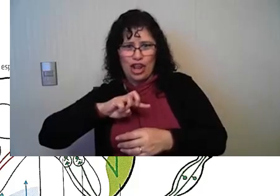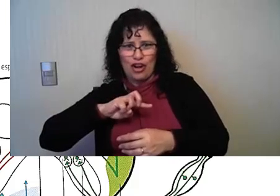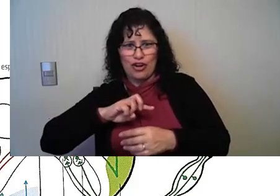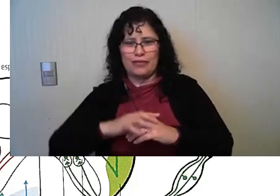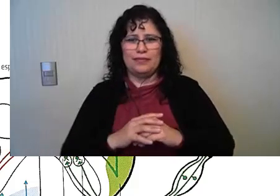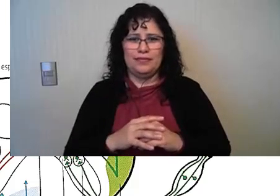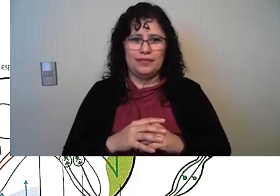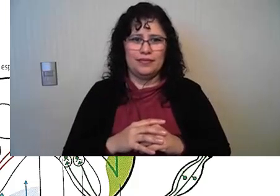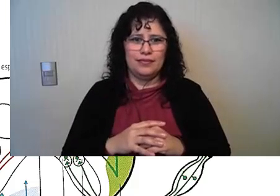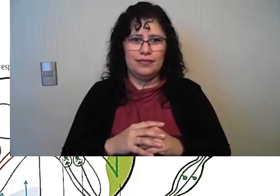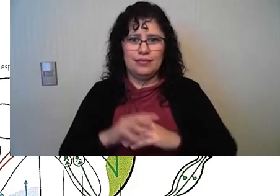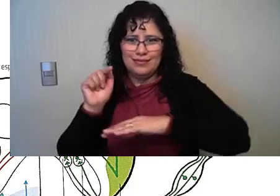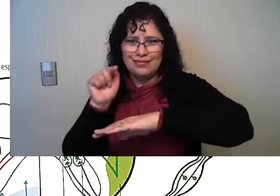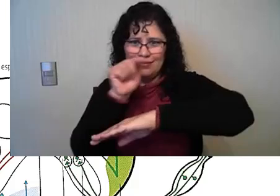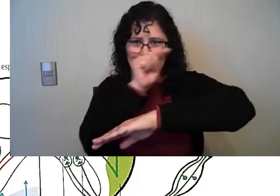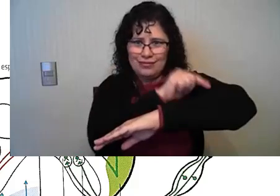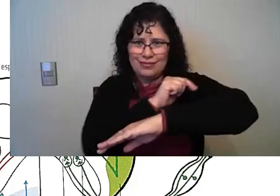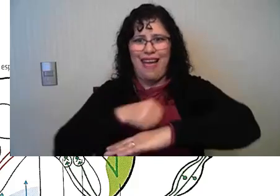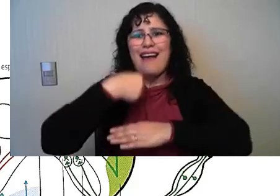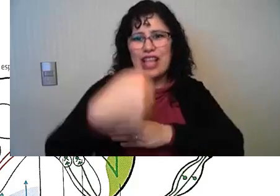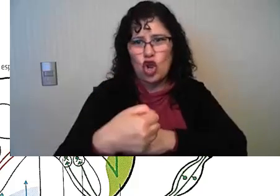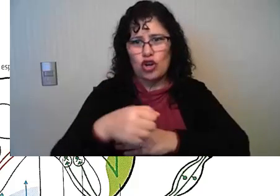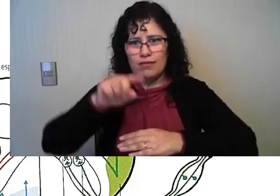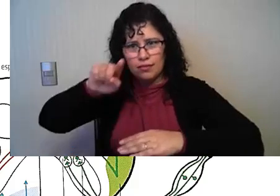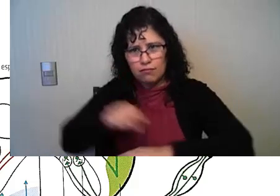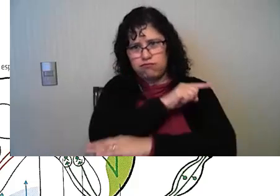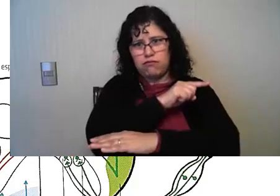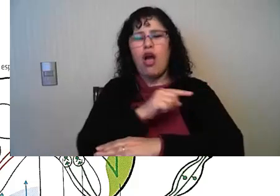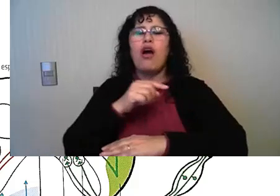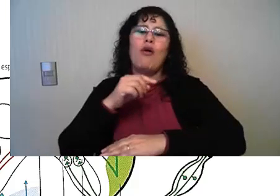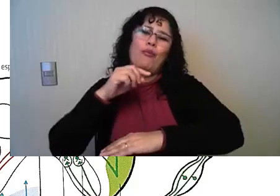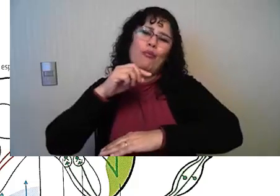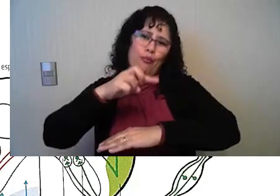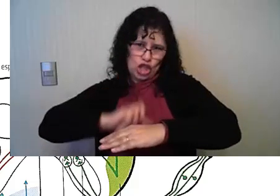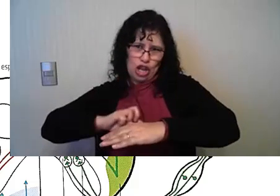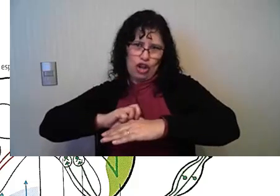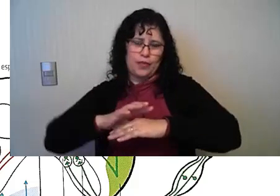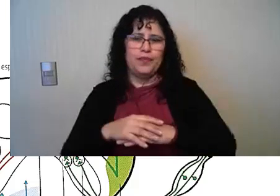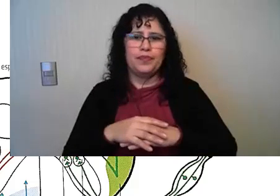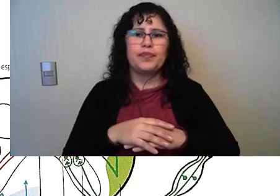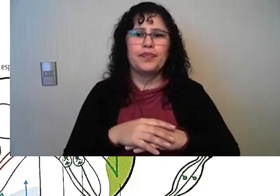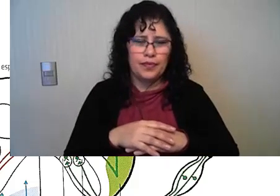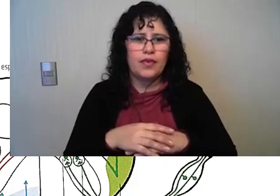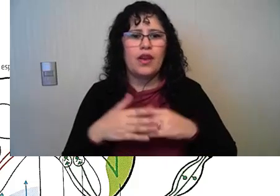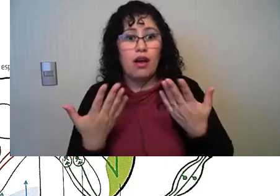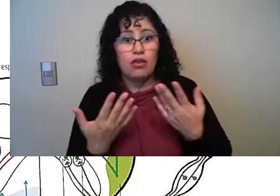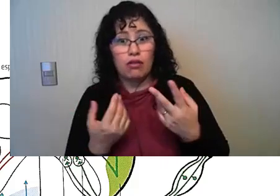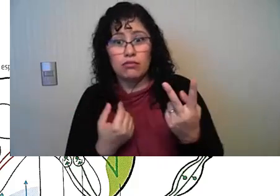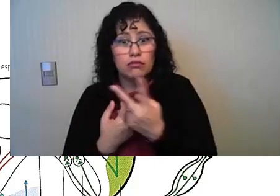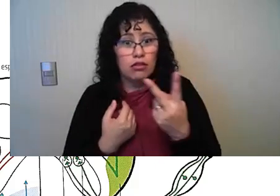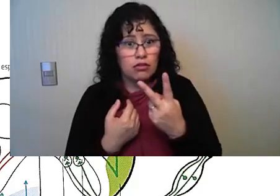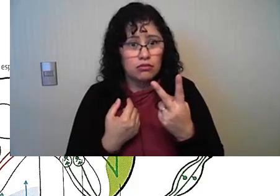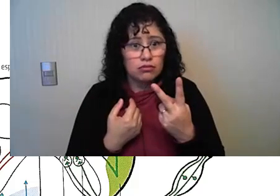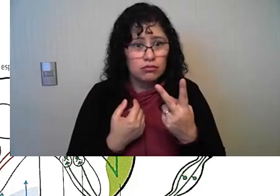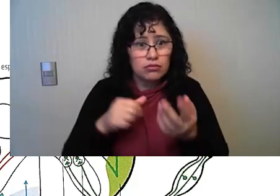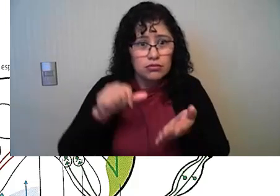posterior. Bueno, los núcleos cocleares son dos. Por eso aquí están marcando dos puntos, dos